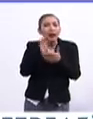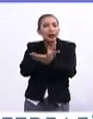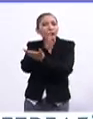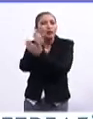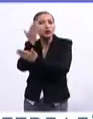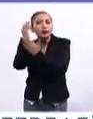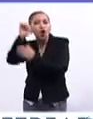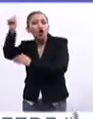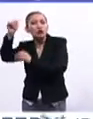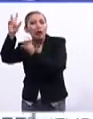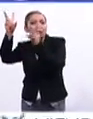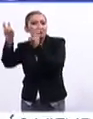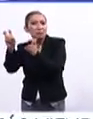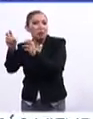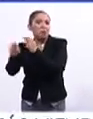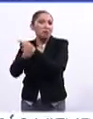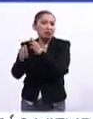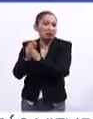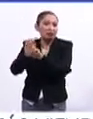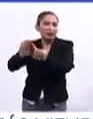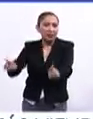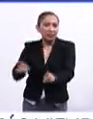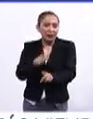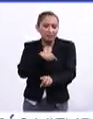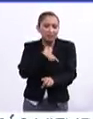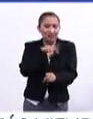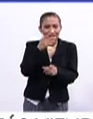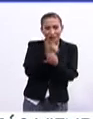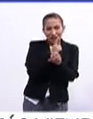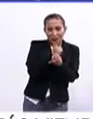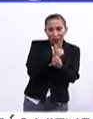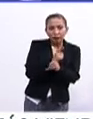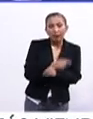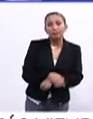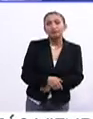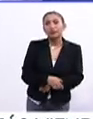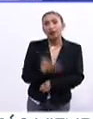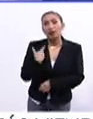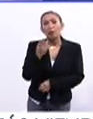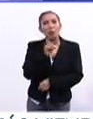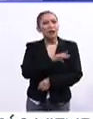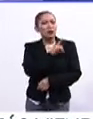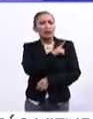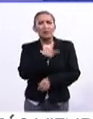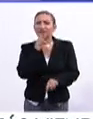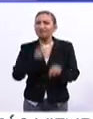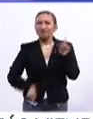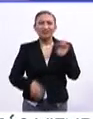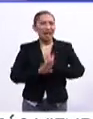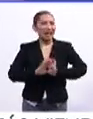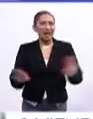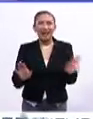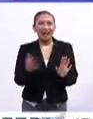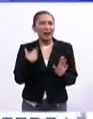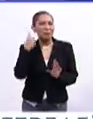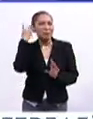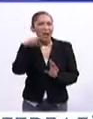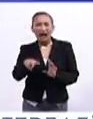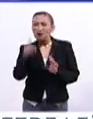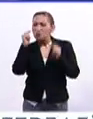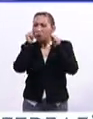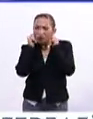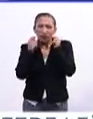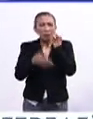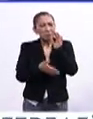Sí, es un enriquecimiento integral, sin duda alguna, el haber viajado, quitarse estos miedos, estas barreras, por lo que signifique para